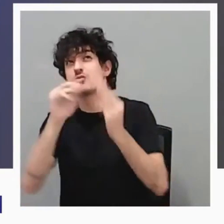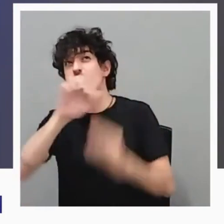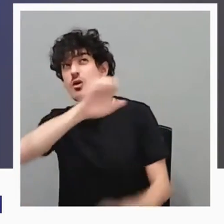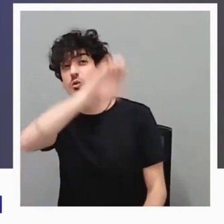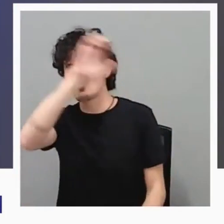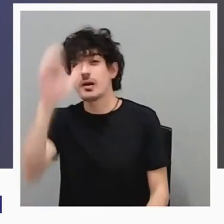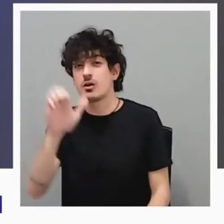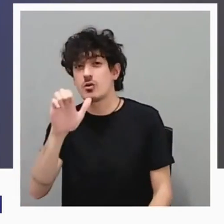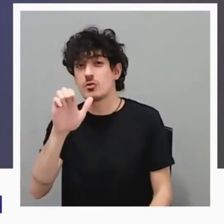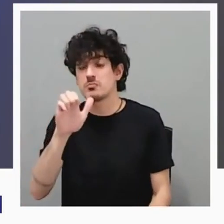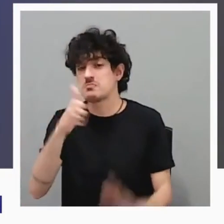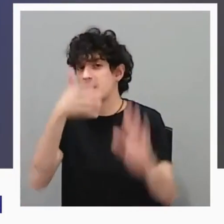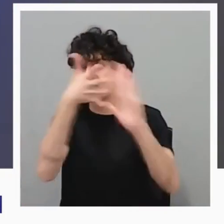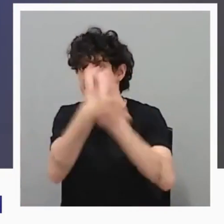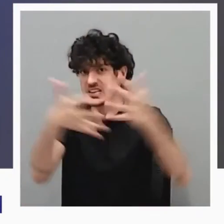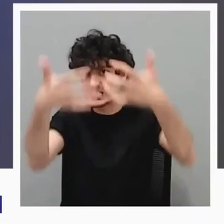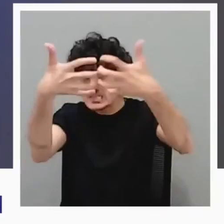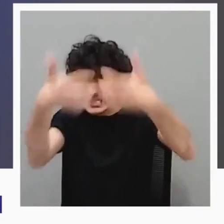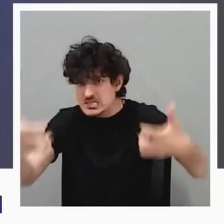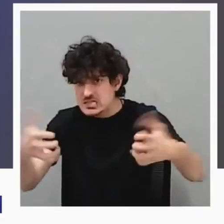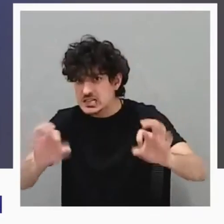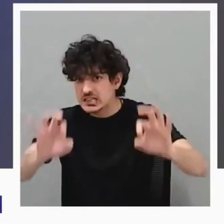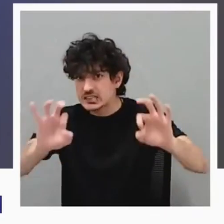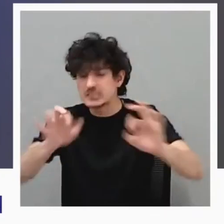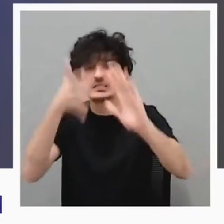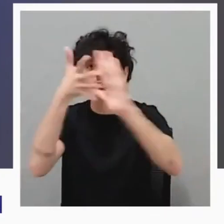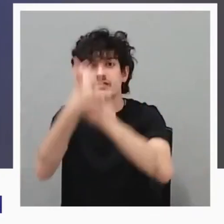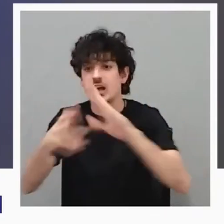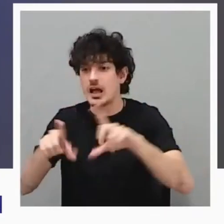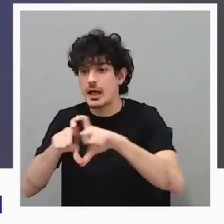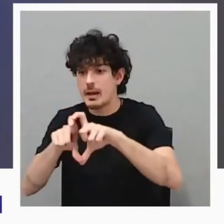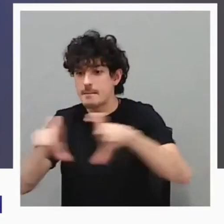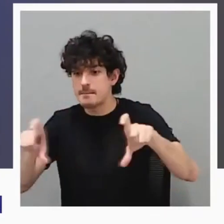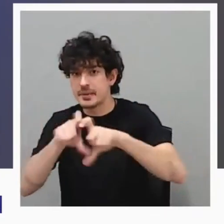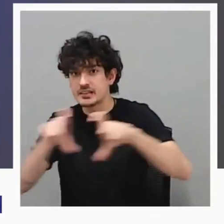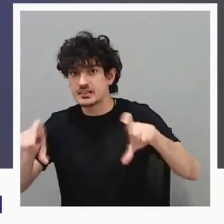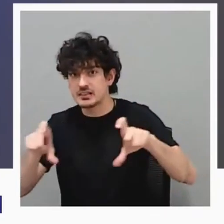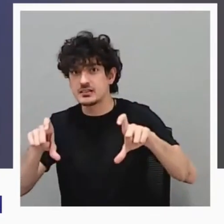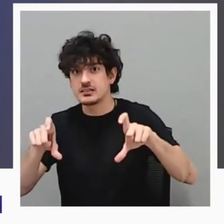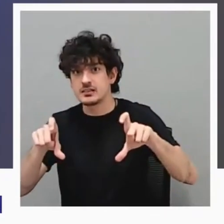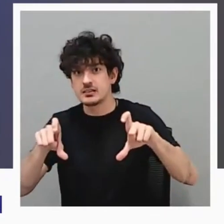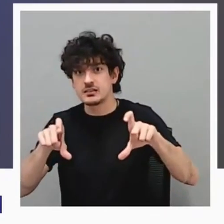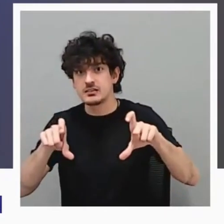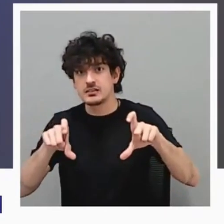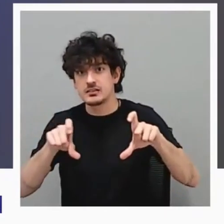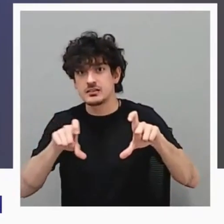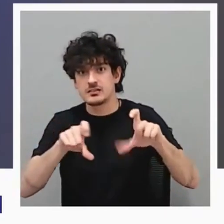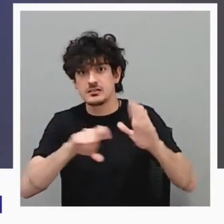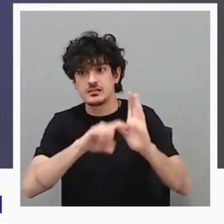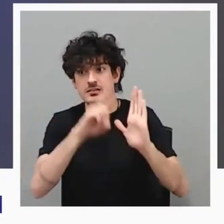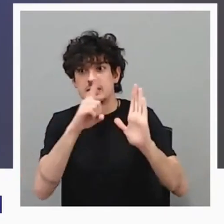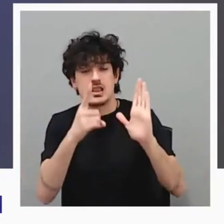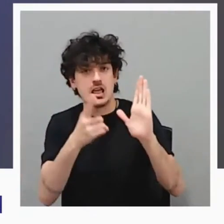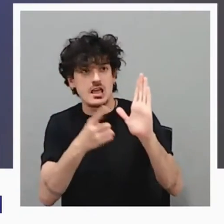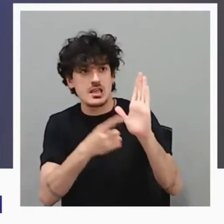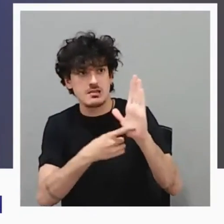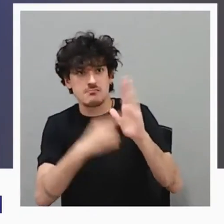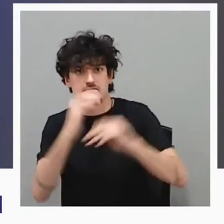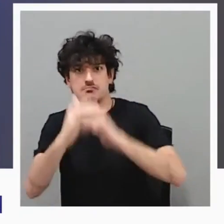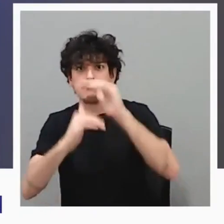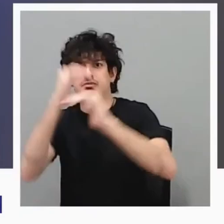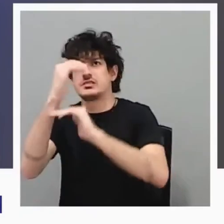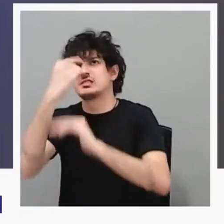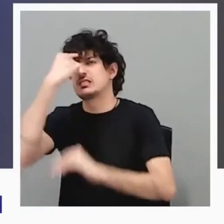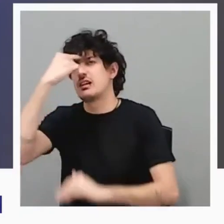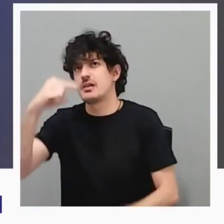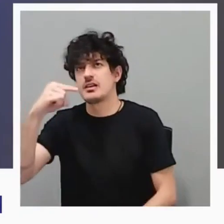definen así, está invitando a las empresas a superar los marcos legales, lógicamente, oiga, y a tener en cuenta las externalidades, Juan, que tú y yo como